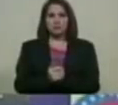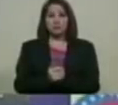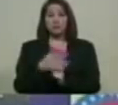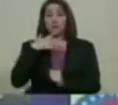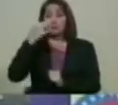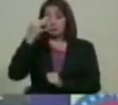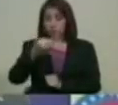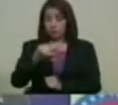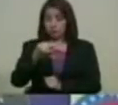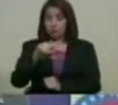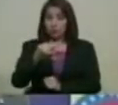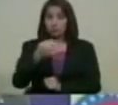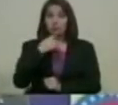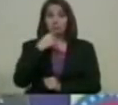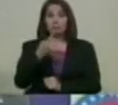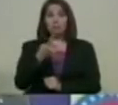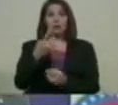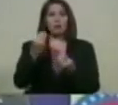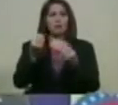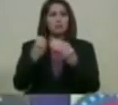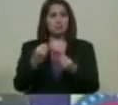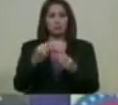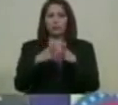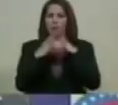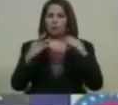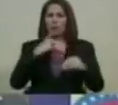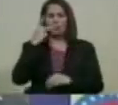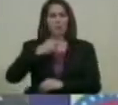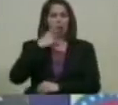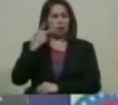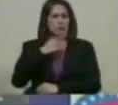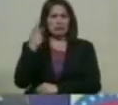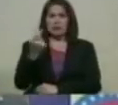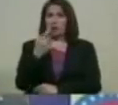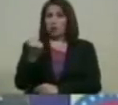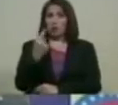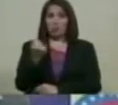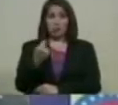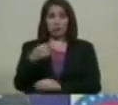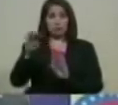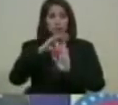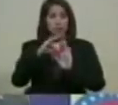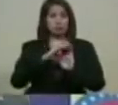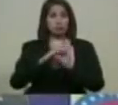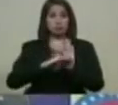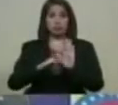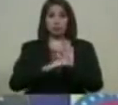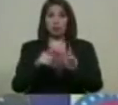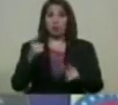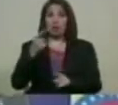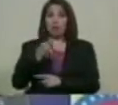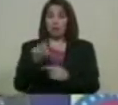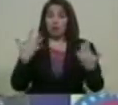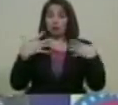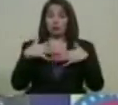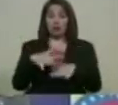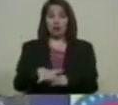creo, que toda la política económica, todas las acciones y medidas que vayamos